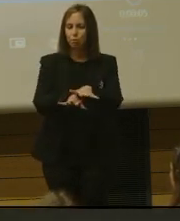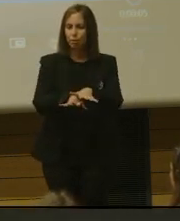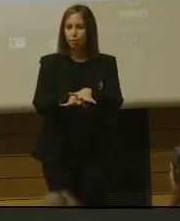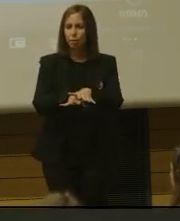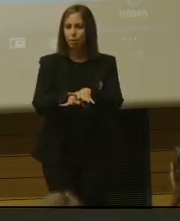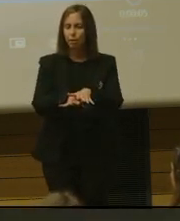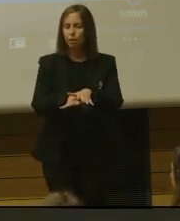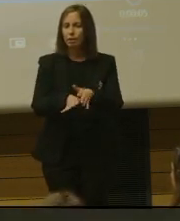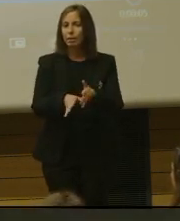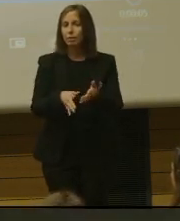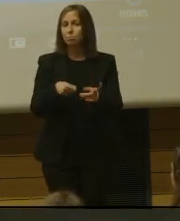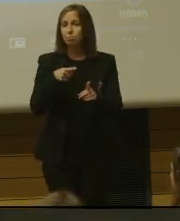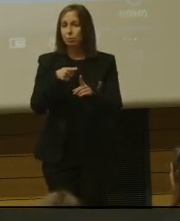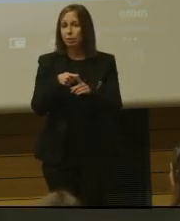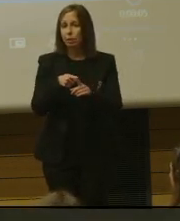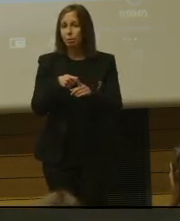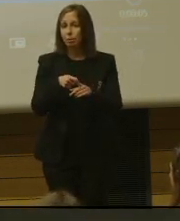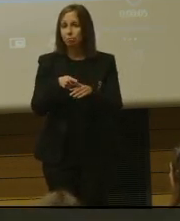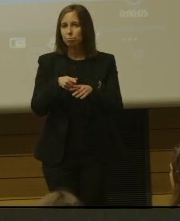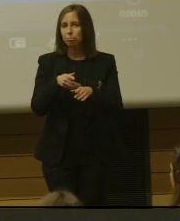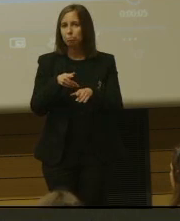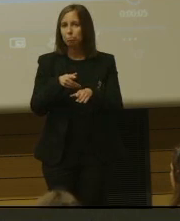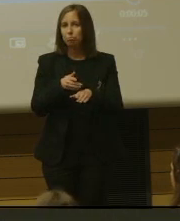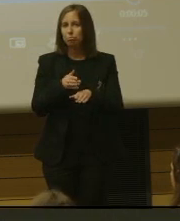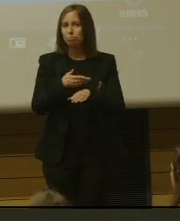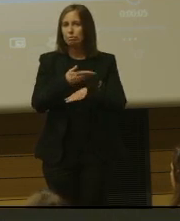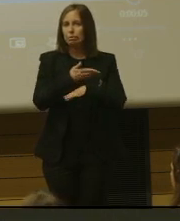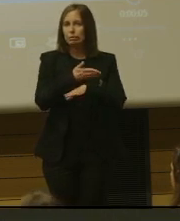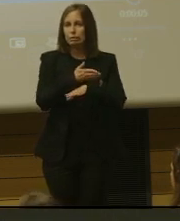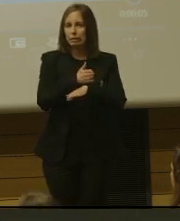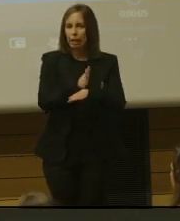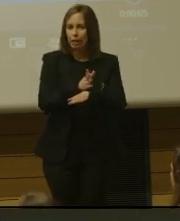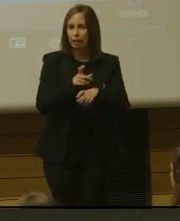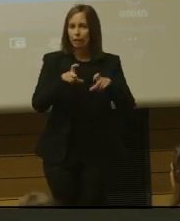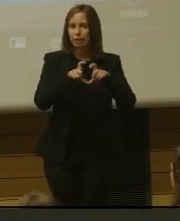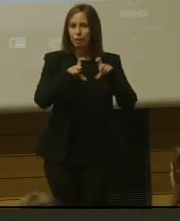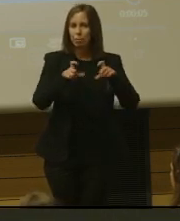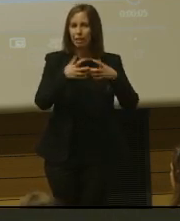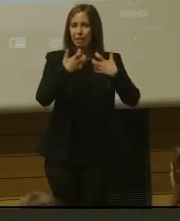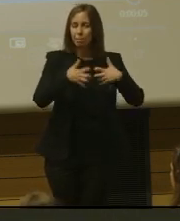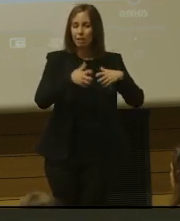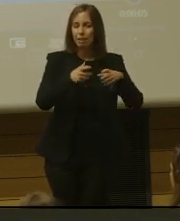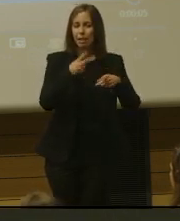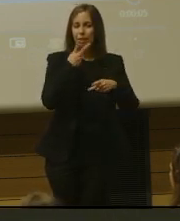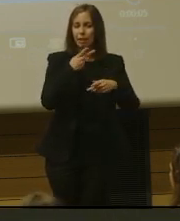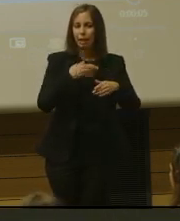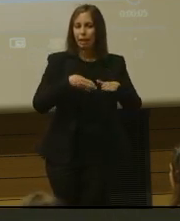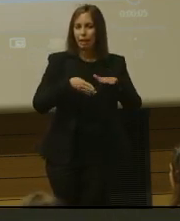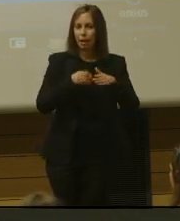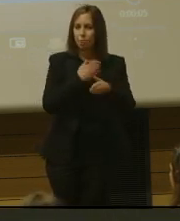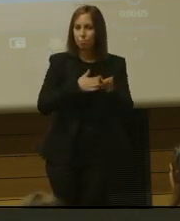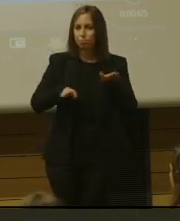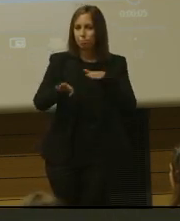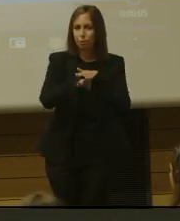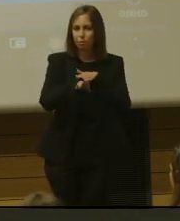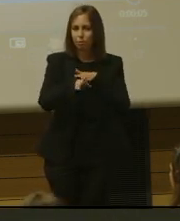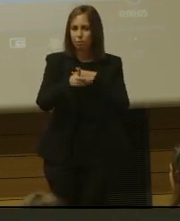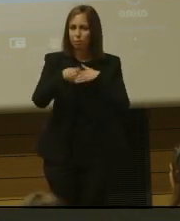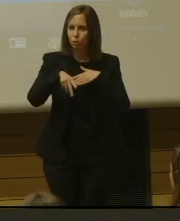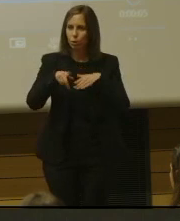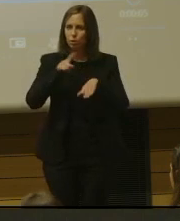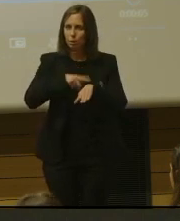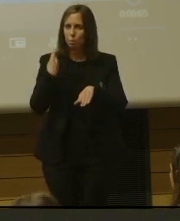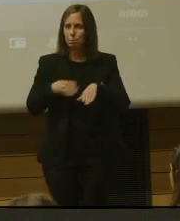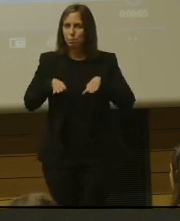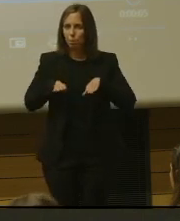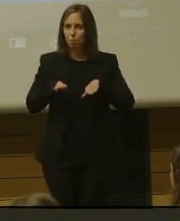no siempre 3 pasos por detrás de las tabacaleras, sino para ir por lo menos en paralelo, ¿no? A medida que ellos van sacando, nosotros